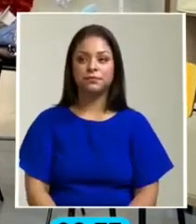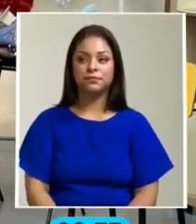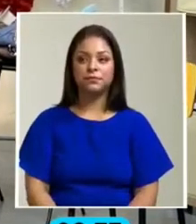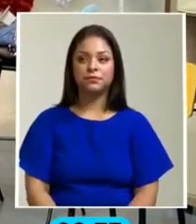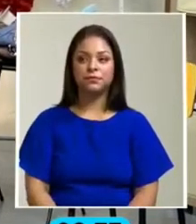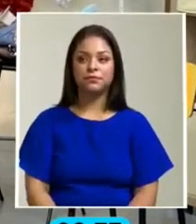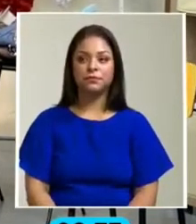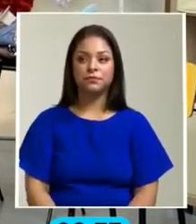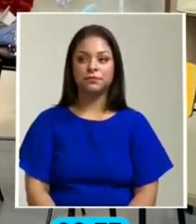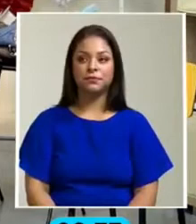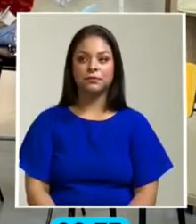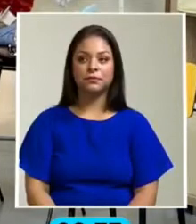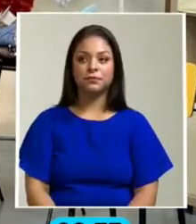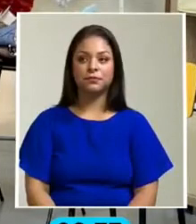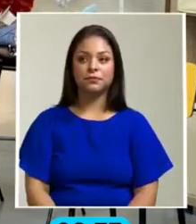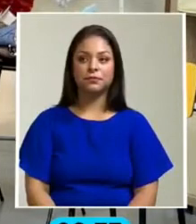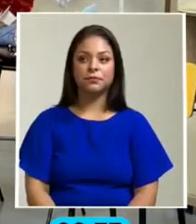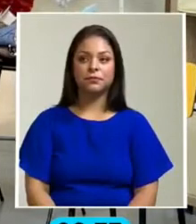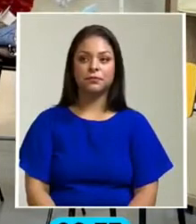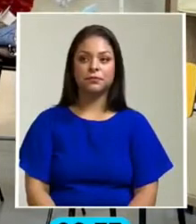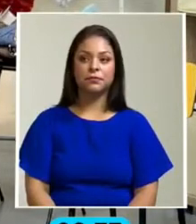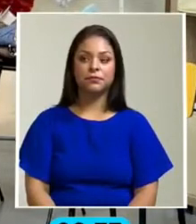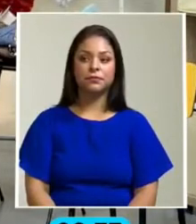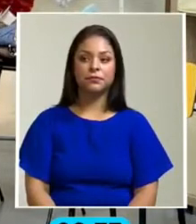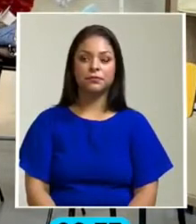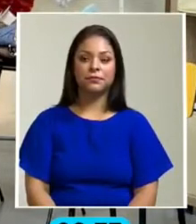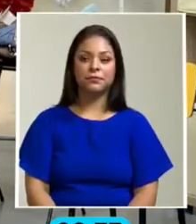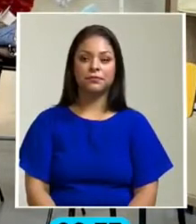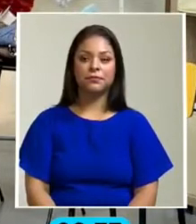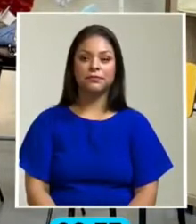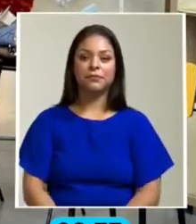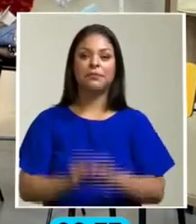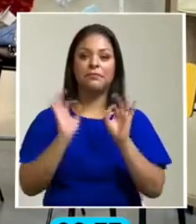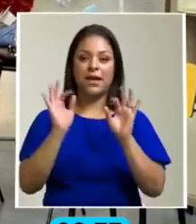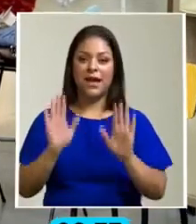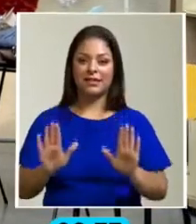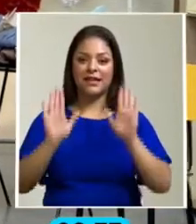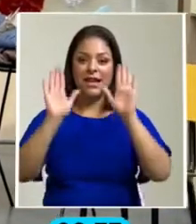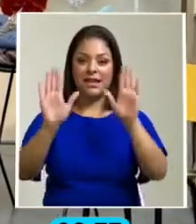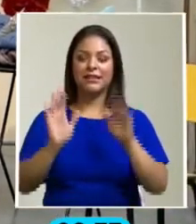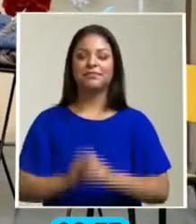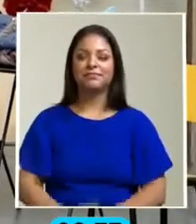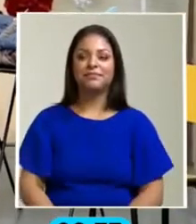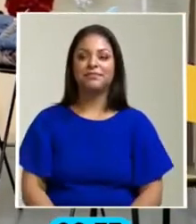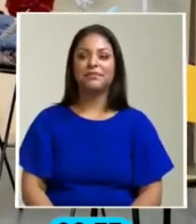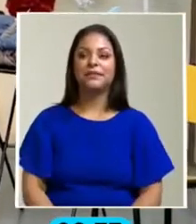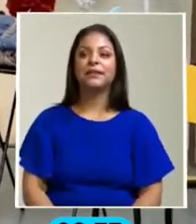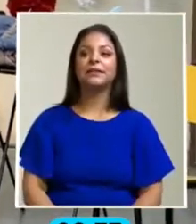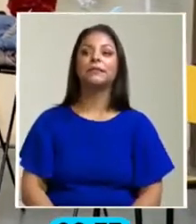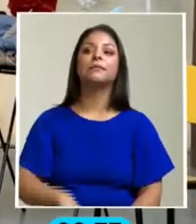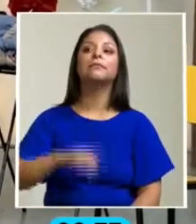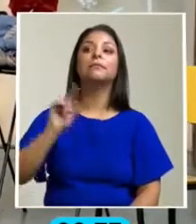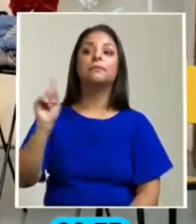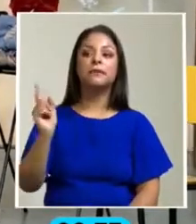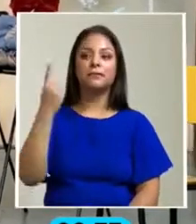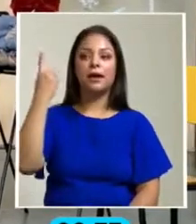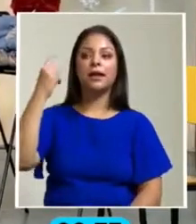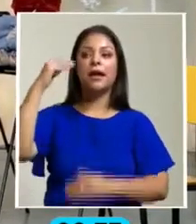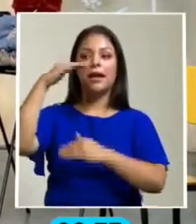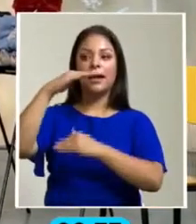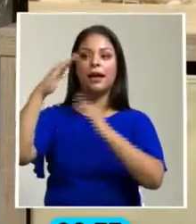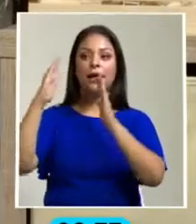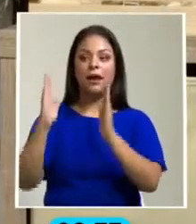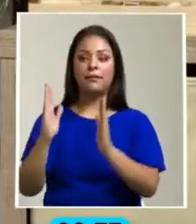¿Es allá? Muy bien. Excelente, Sofi, muy bien. Muy bien, Sofi. Listo. Entonces, la primera lámina es referente